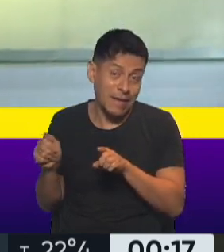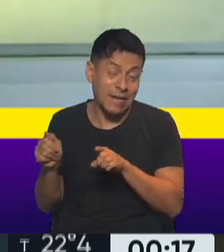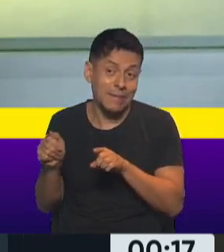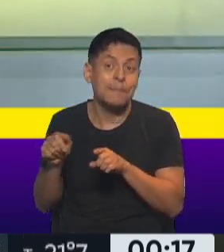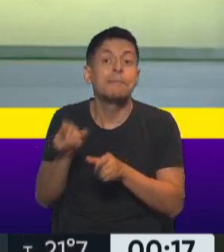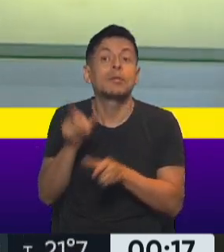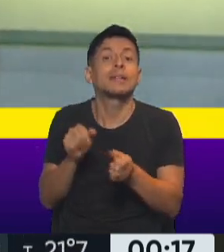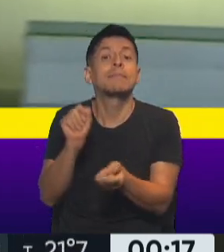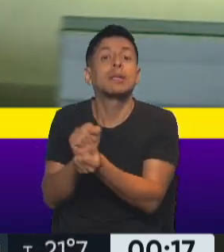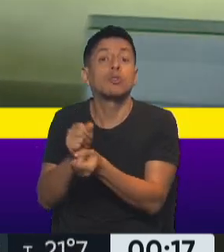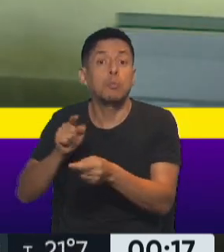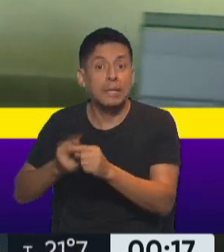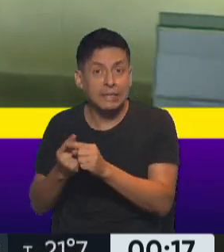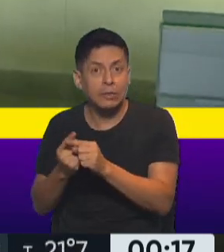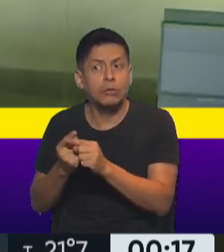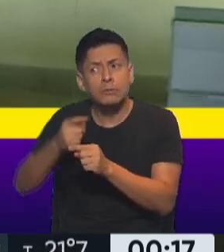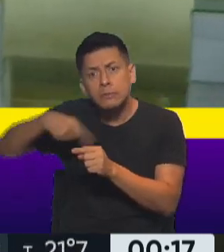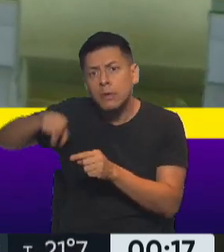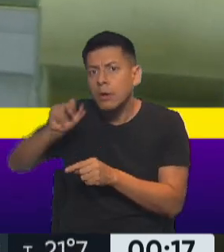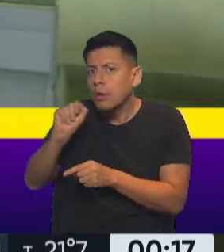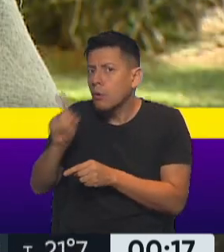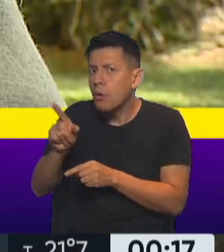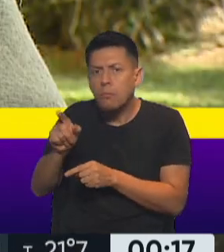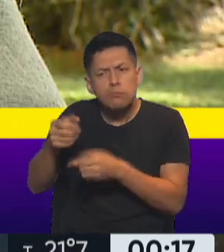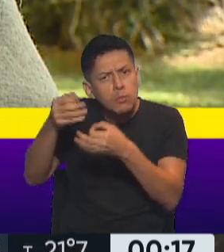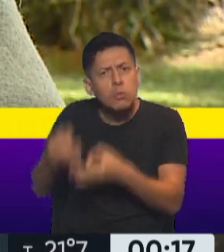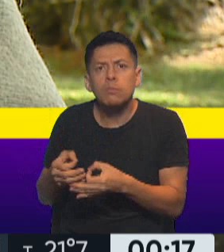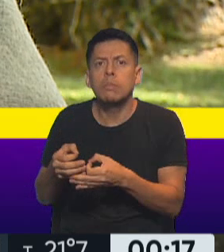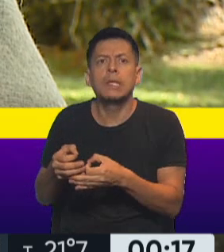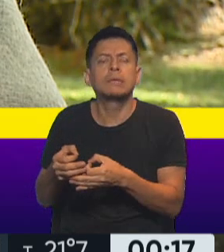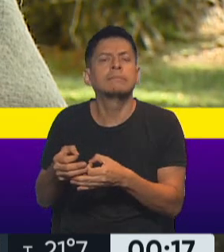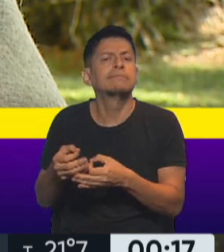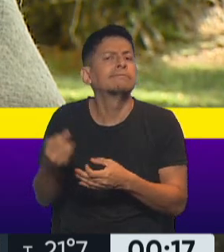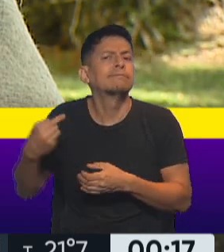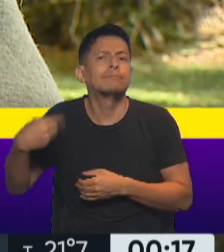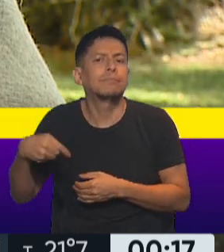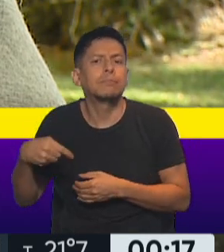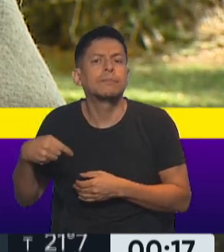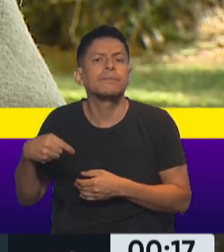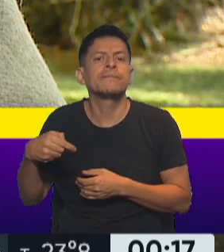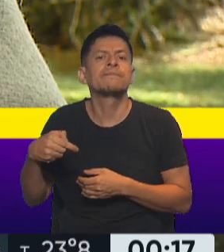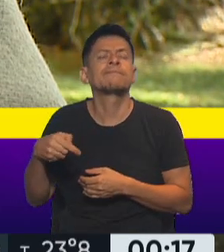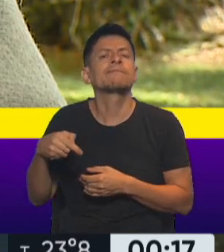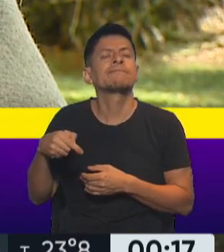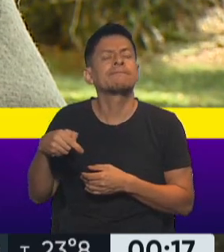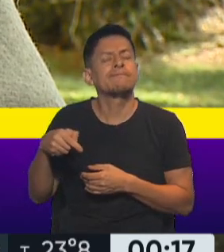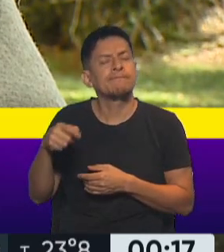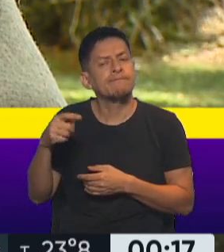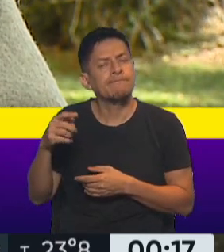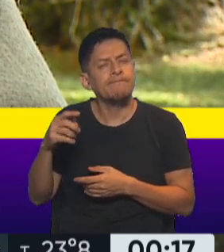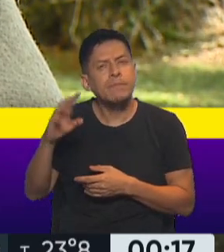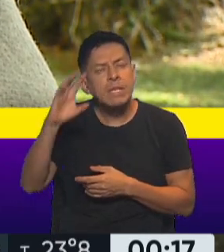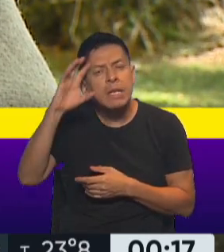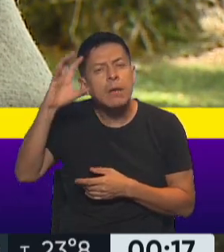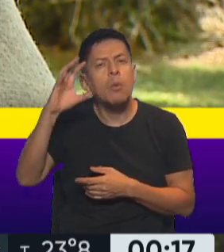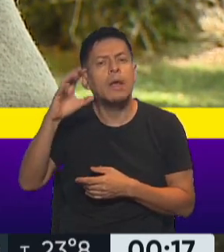presos políticos, cumplían su rol, que era mantener el espíritu